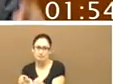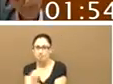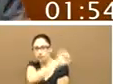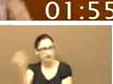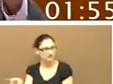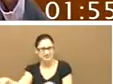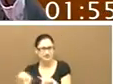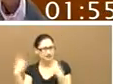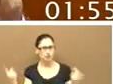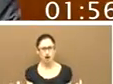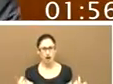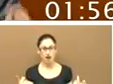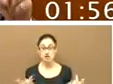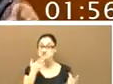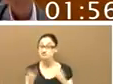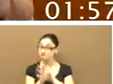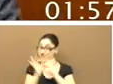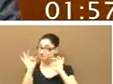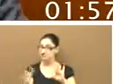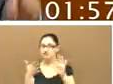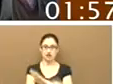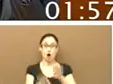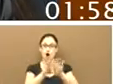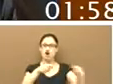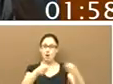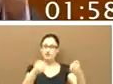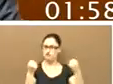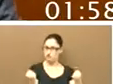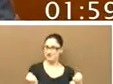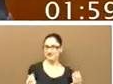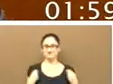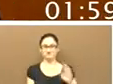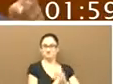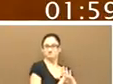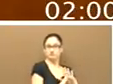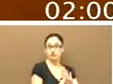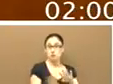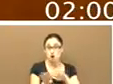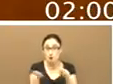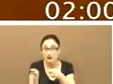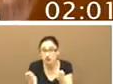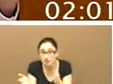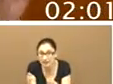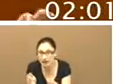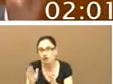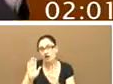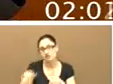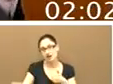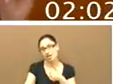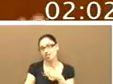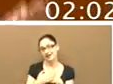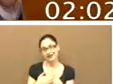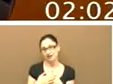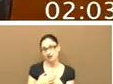mantendrán a los comercios más fuertes que puedan sobrevivir y los débiles cerrarán señora vicepresidenta puro